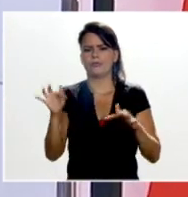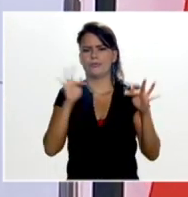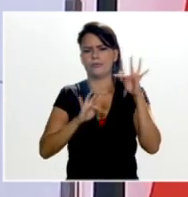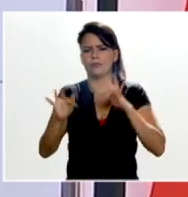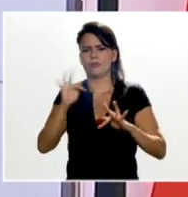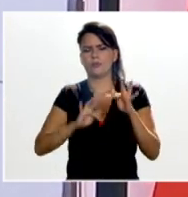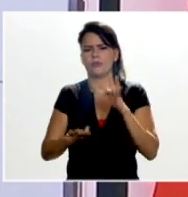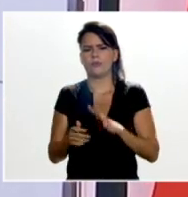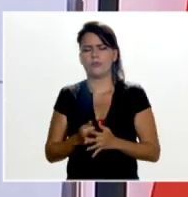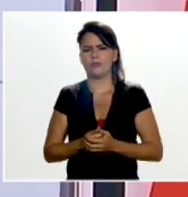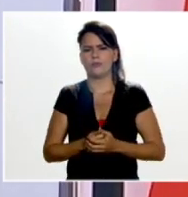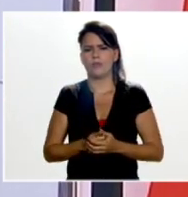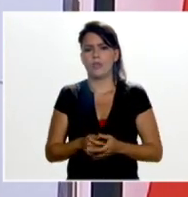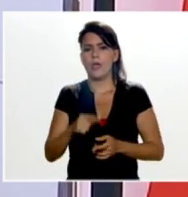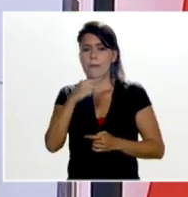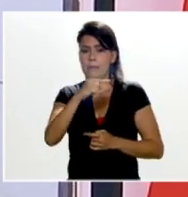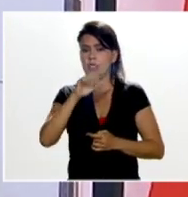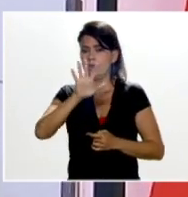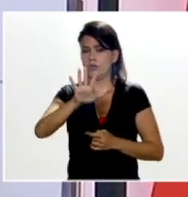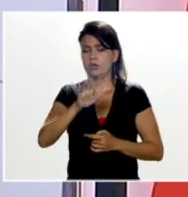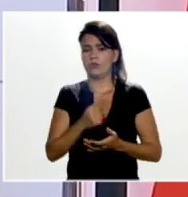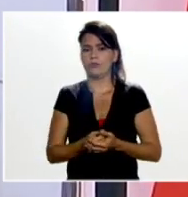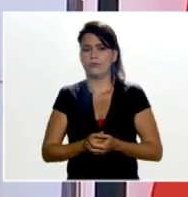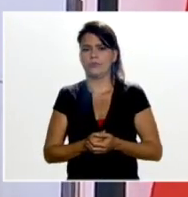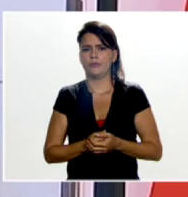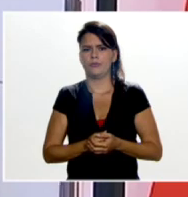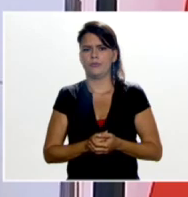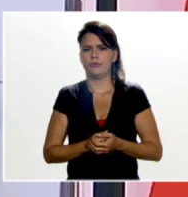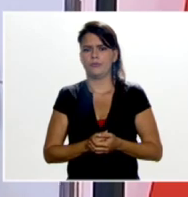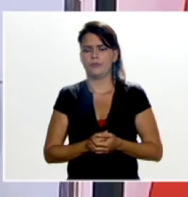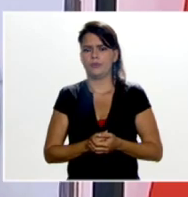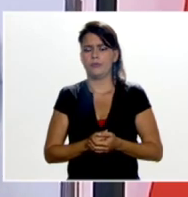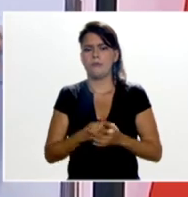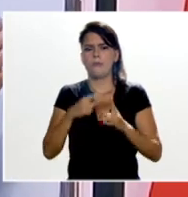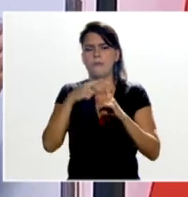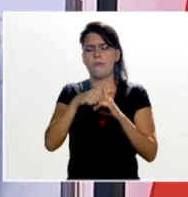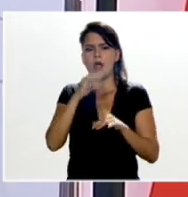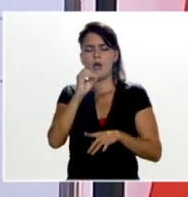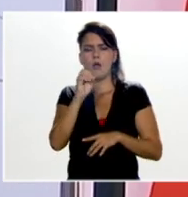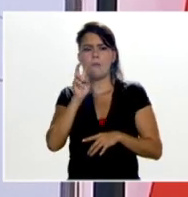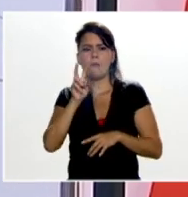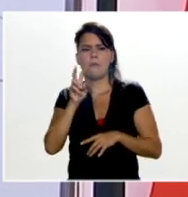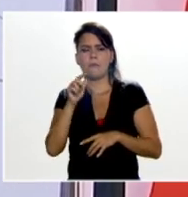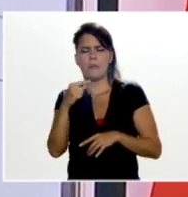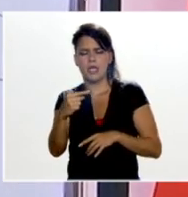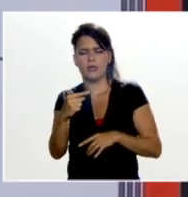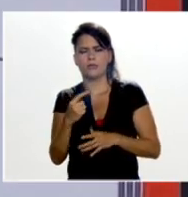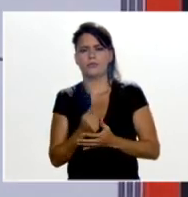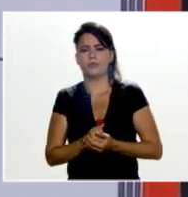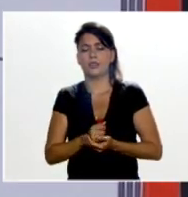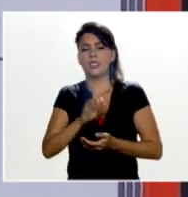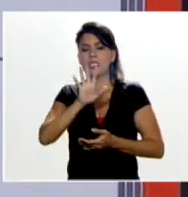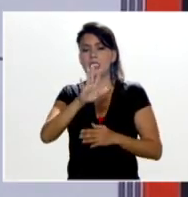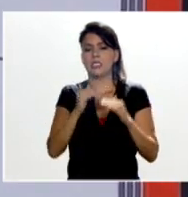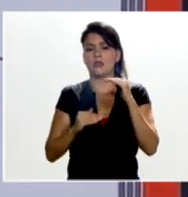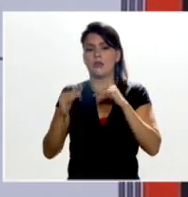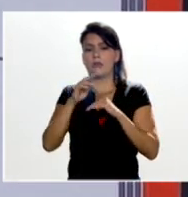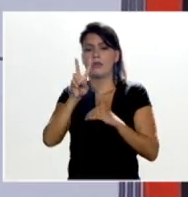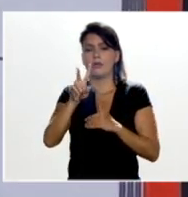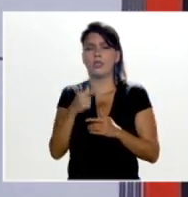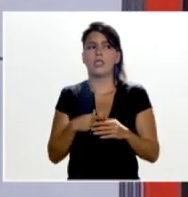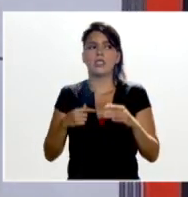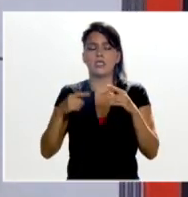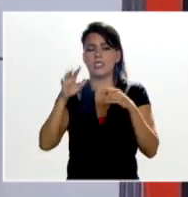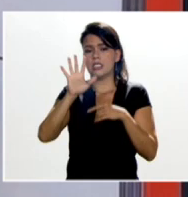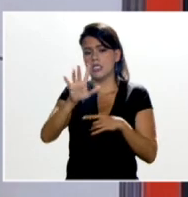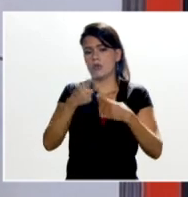Sería menos 5 más o menos 5 al cuadrado es 5 por 5, que